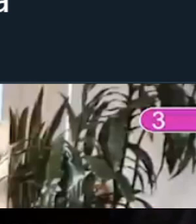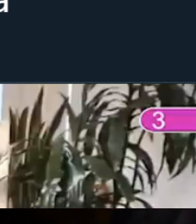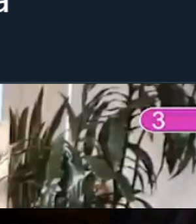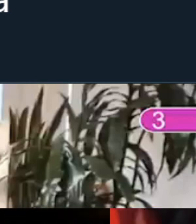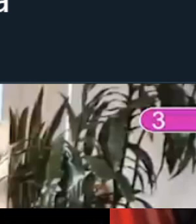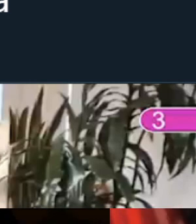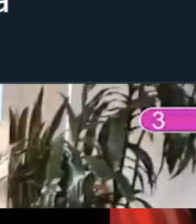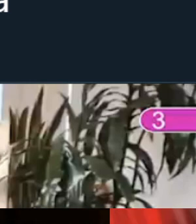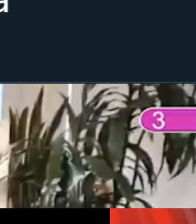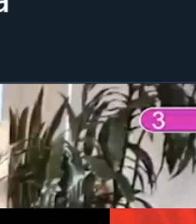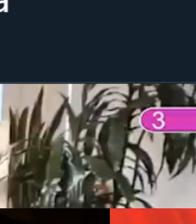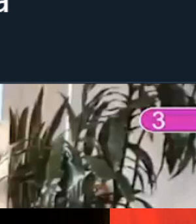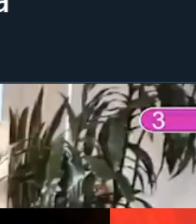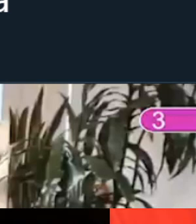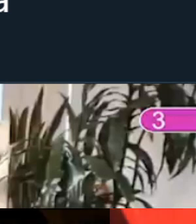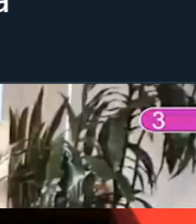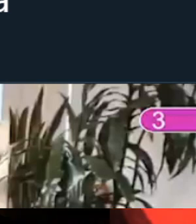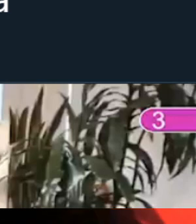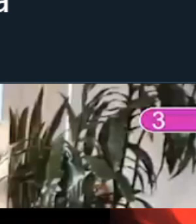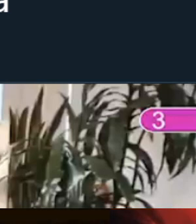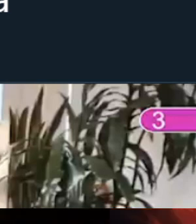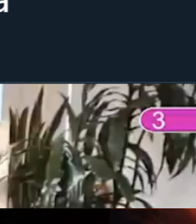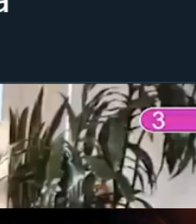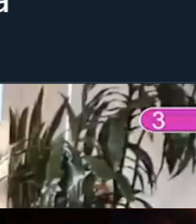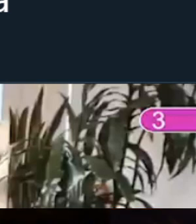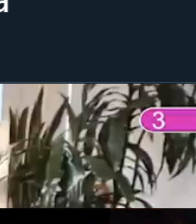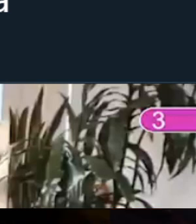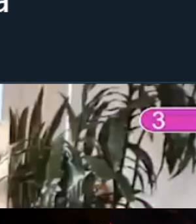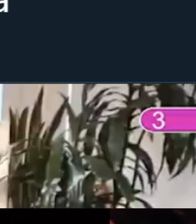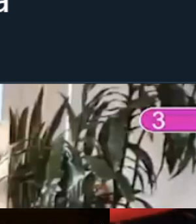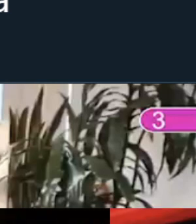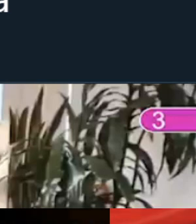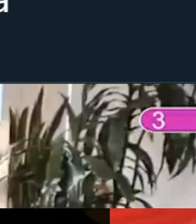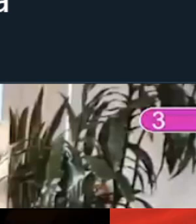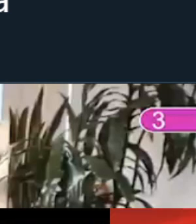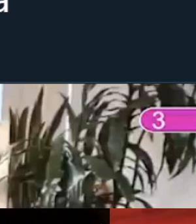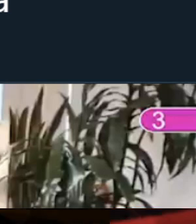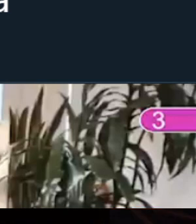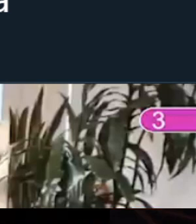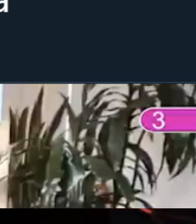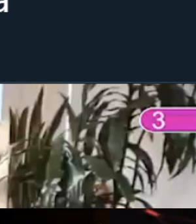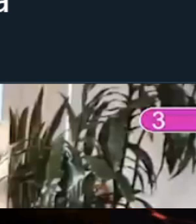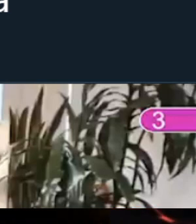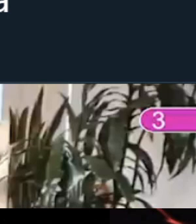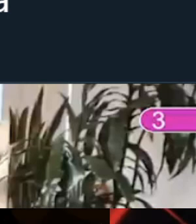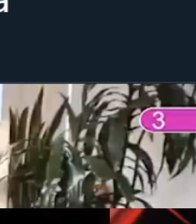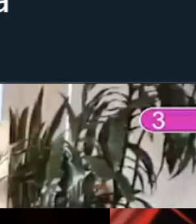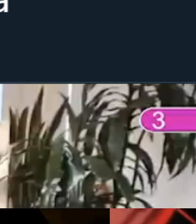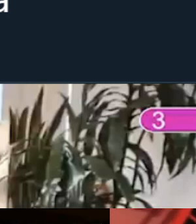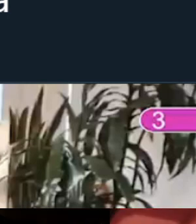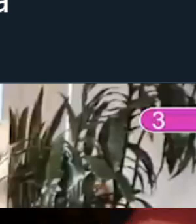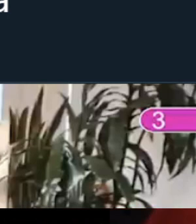corrupta que usa las lagunas legales para evadir la ley. Esa es la pura verdad, amigos y